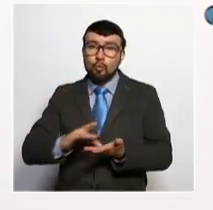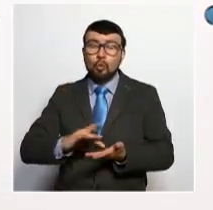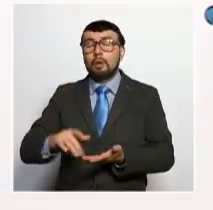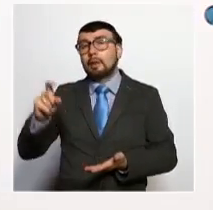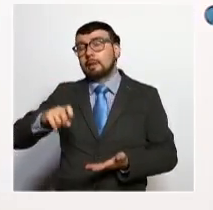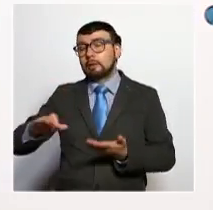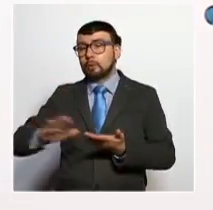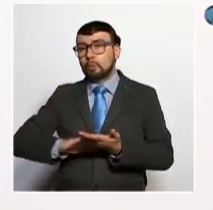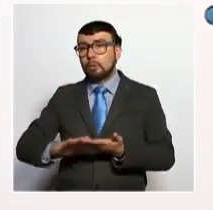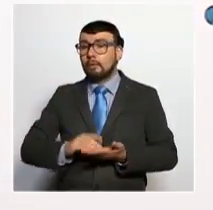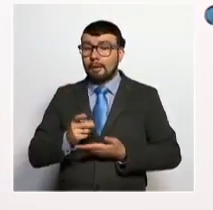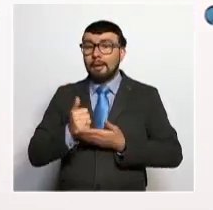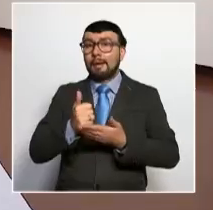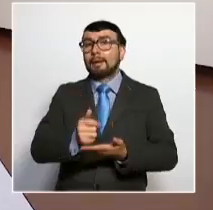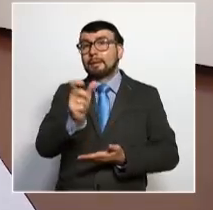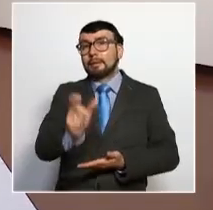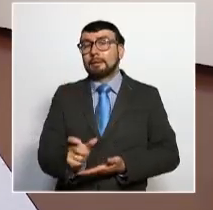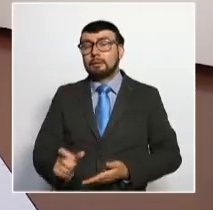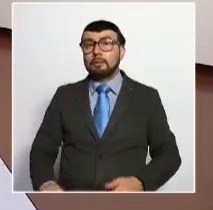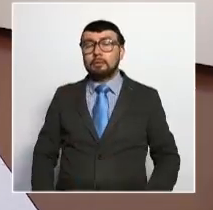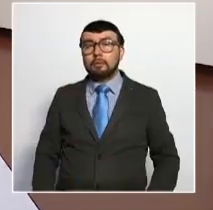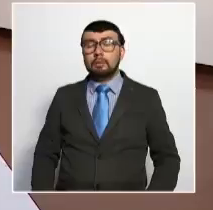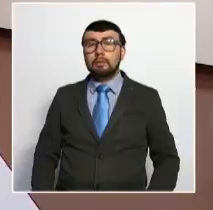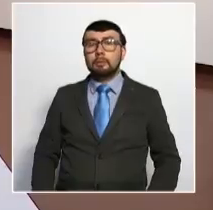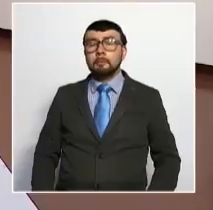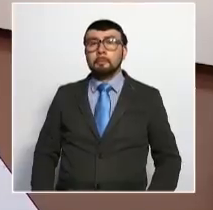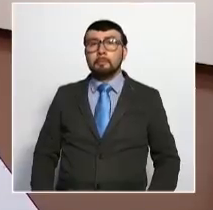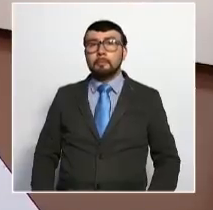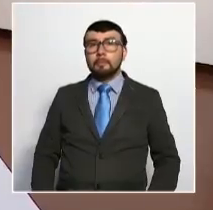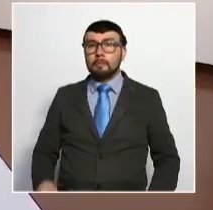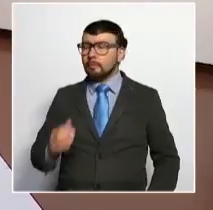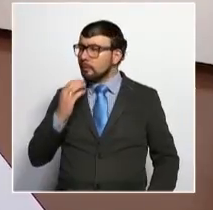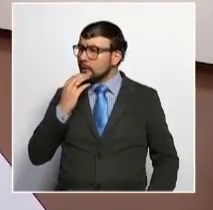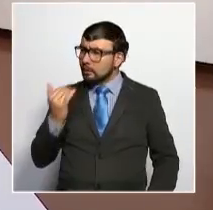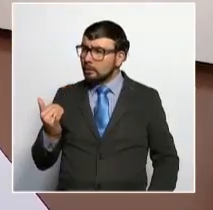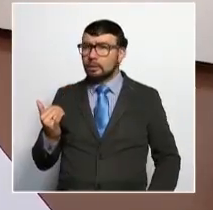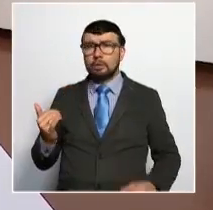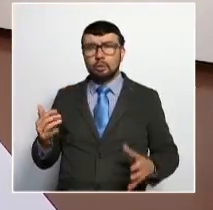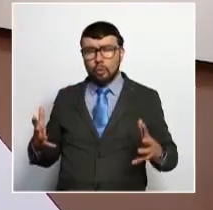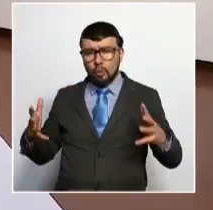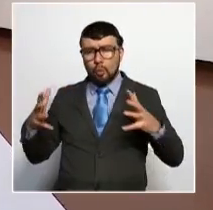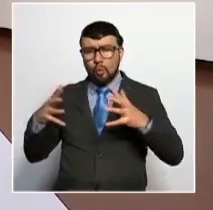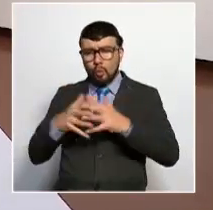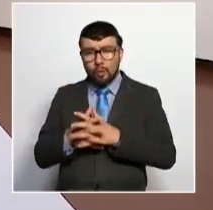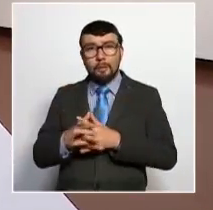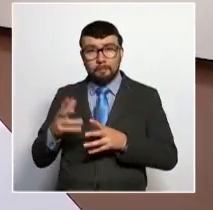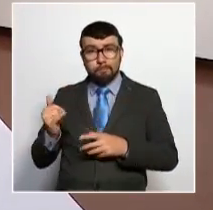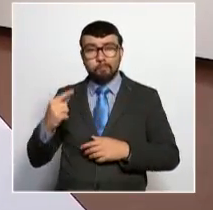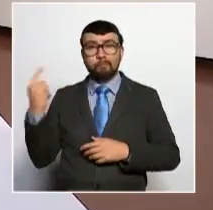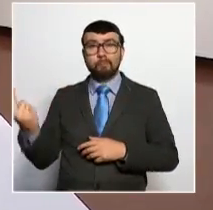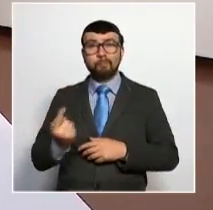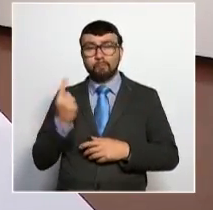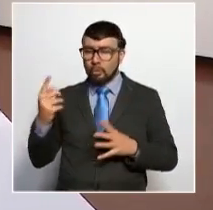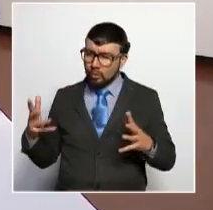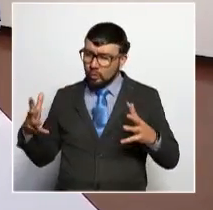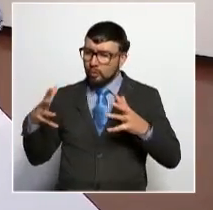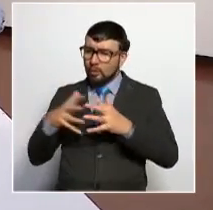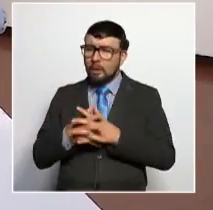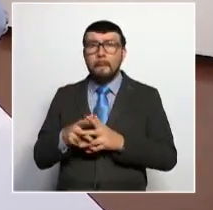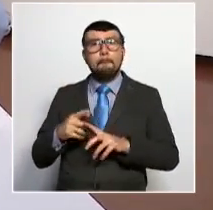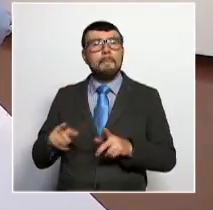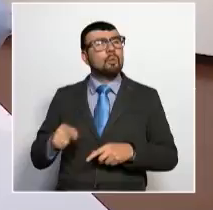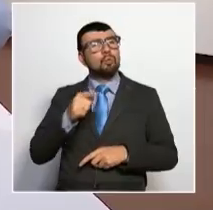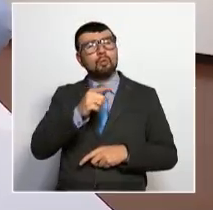perjudicar la salud de esta persona. Bueno, esto es una consulta, digamos, integral general, pero ¿y cuál ha sido esa experiencia